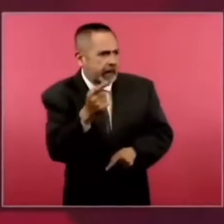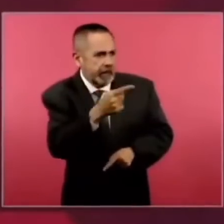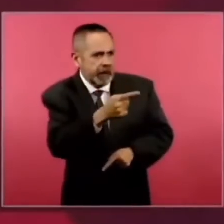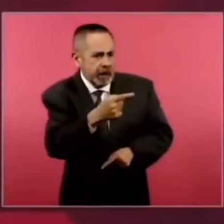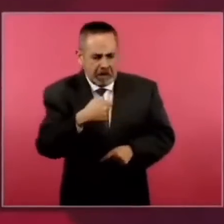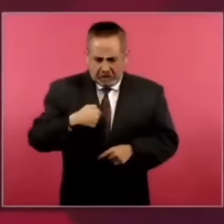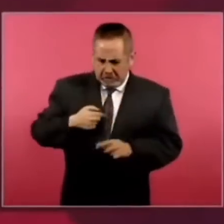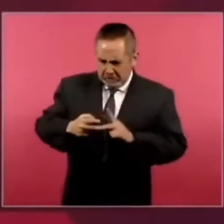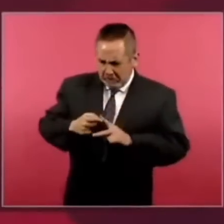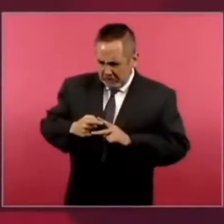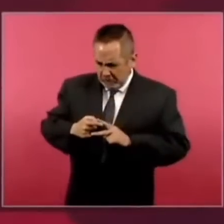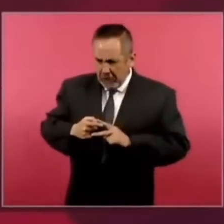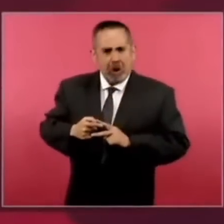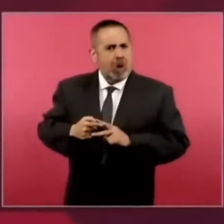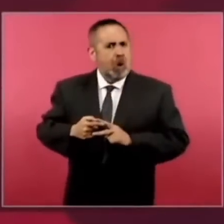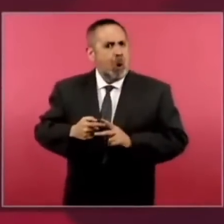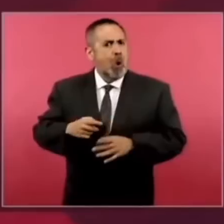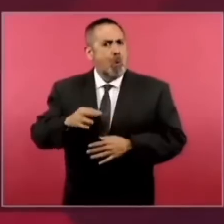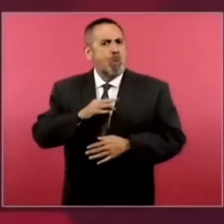no se pudo.